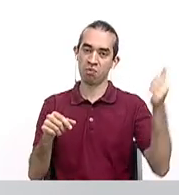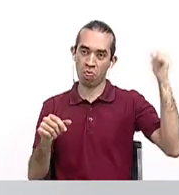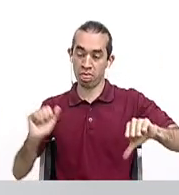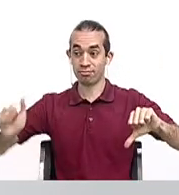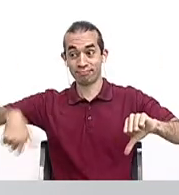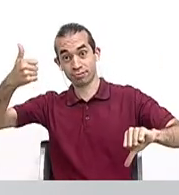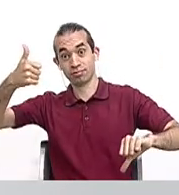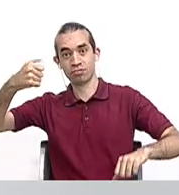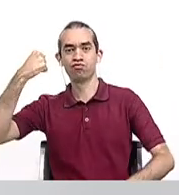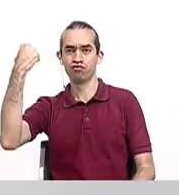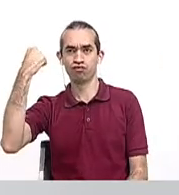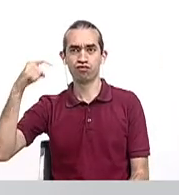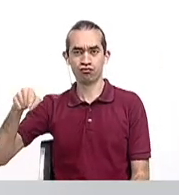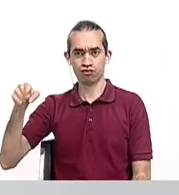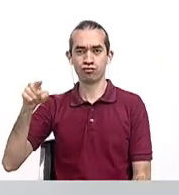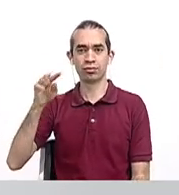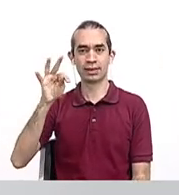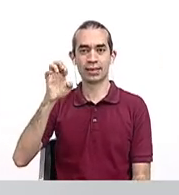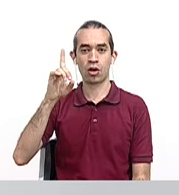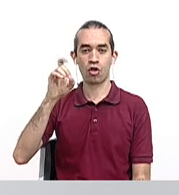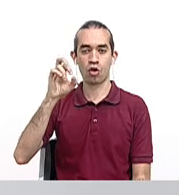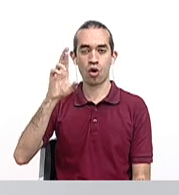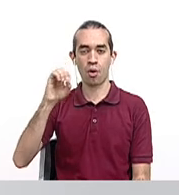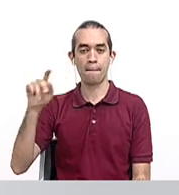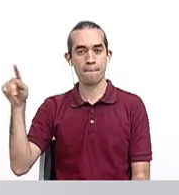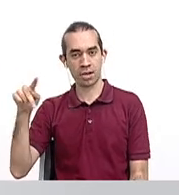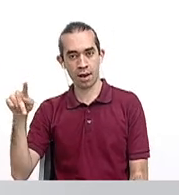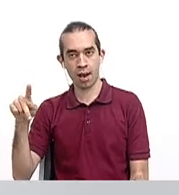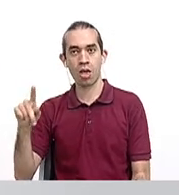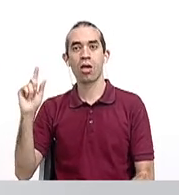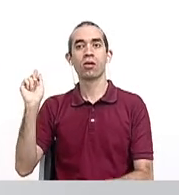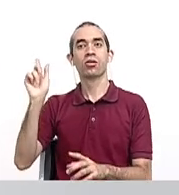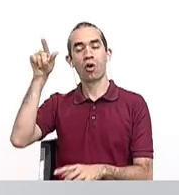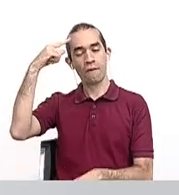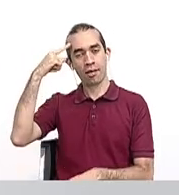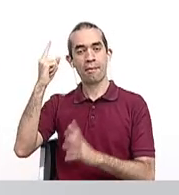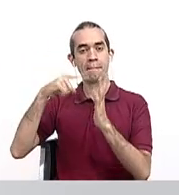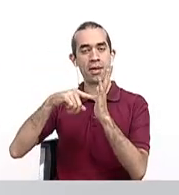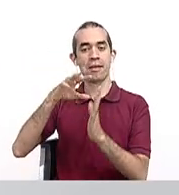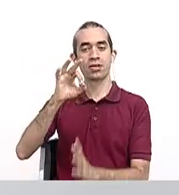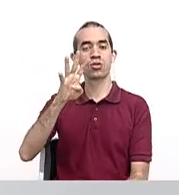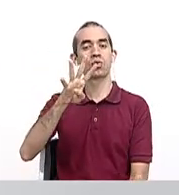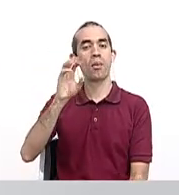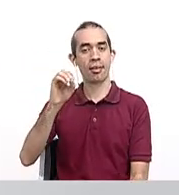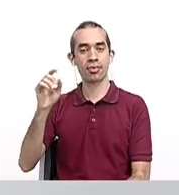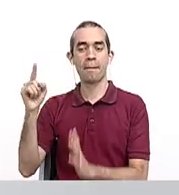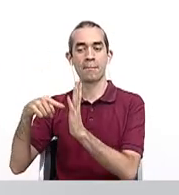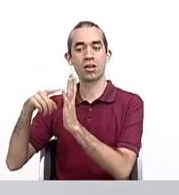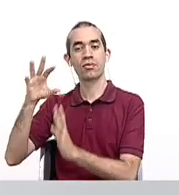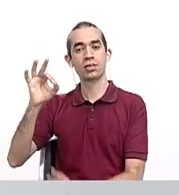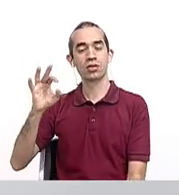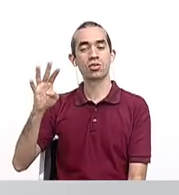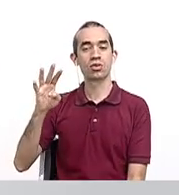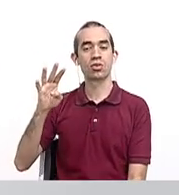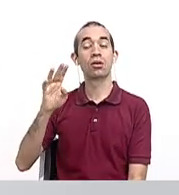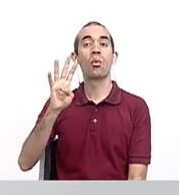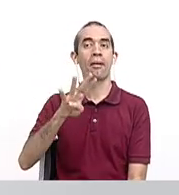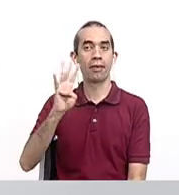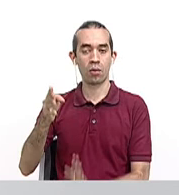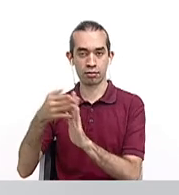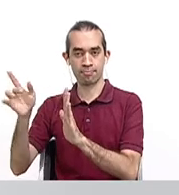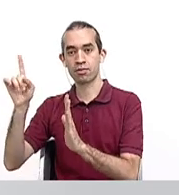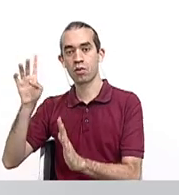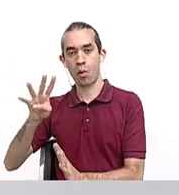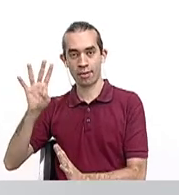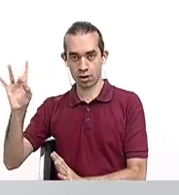gobierna del 44 al 48 sin embargo la oposición fue cruel y dura con teodoro picado